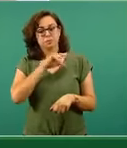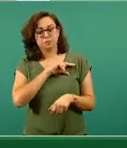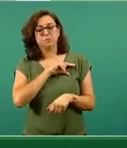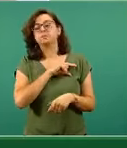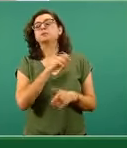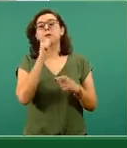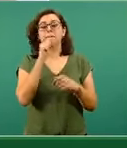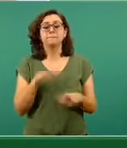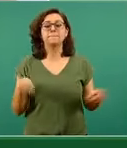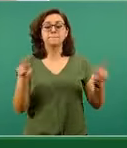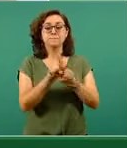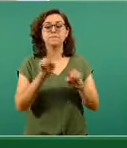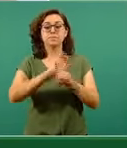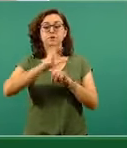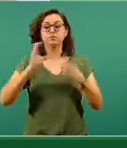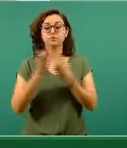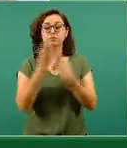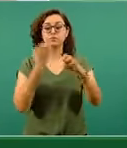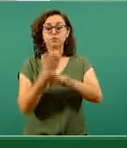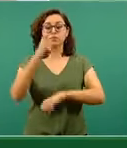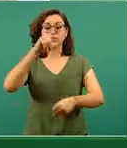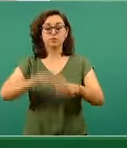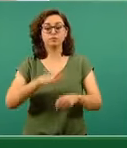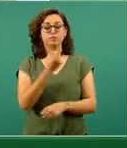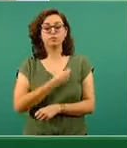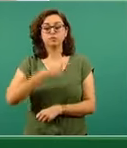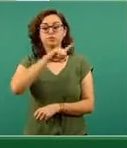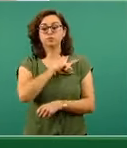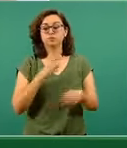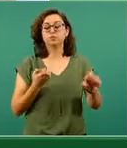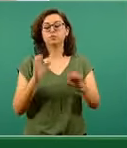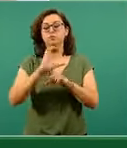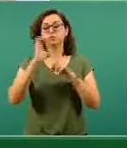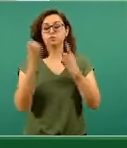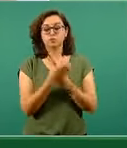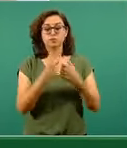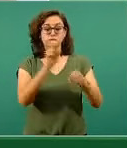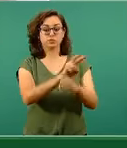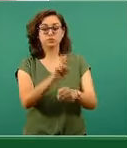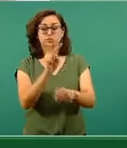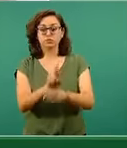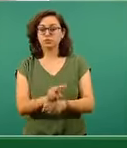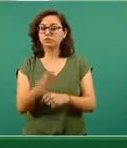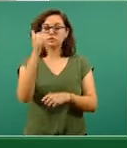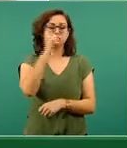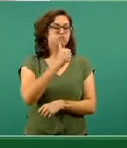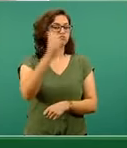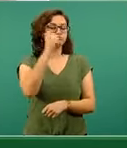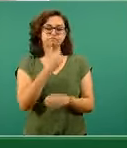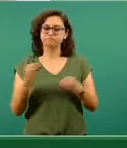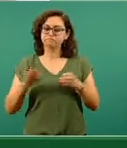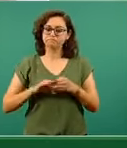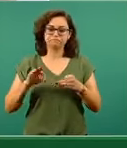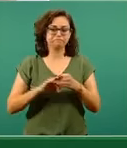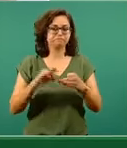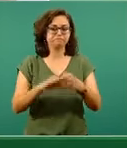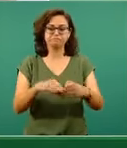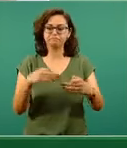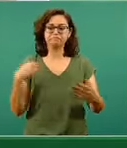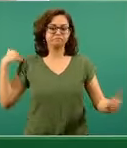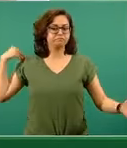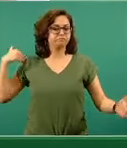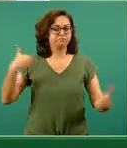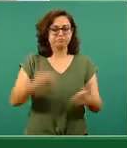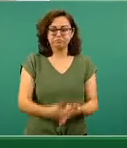Consejo o el Comité Estatal de Seguridad en Salud, el Comité Estatal de Vigilancia Epidemiológica, estuvo en sesión permanente desde el mes de marzo hasta la